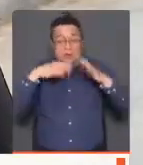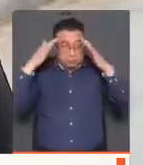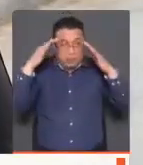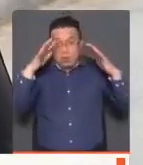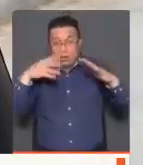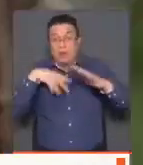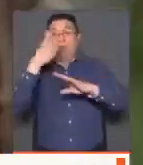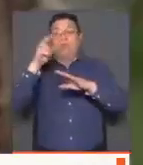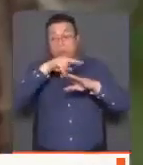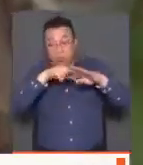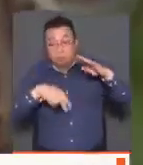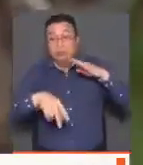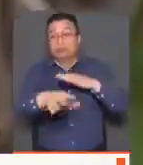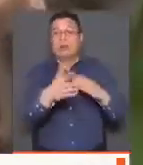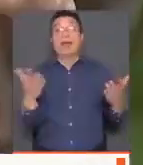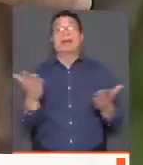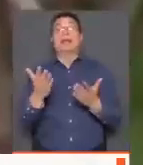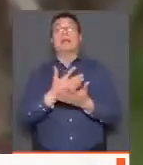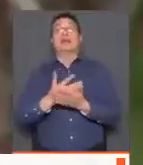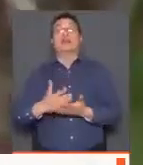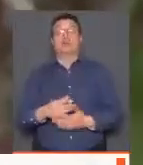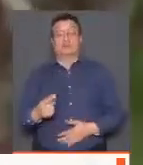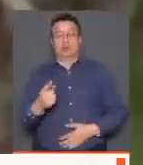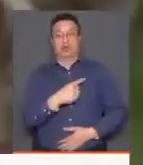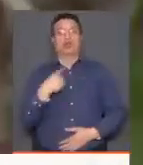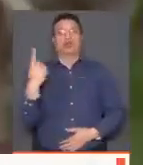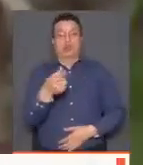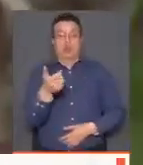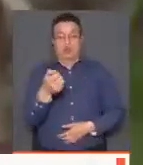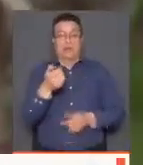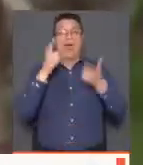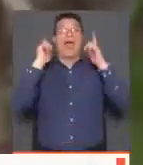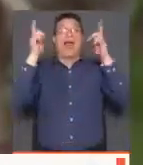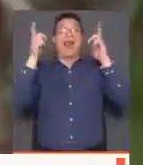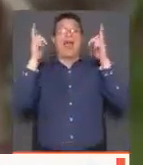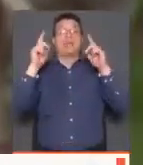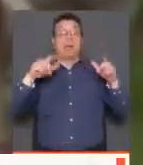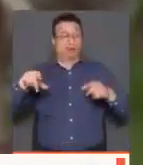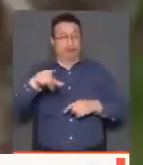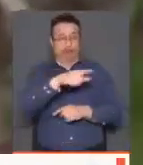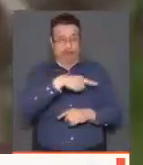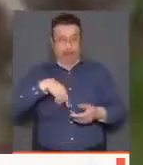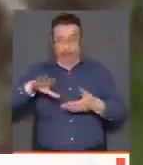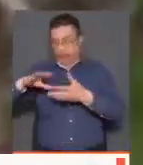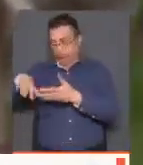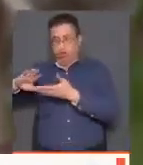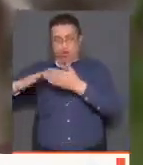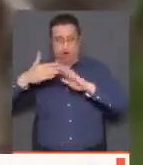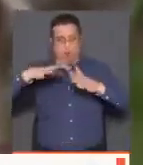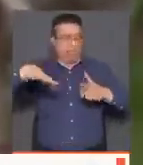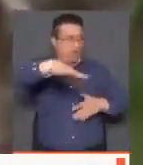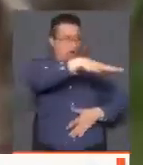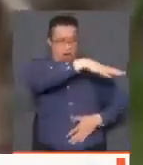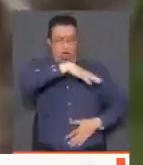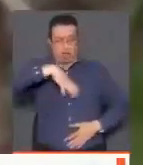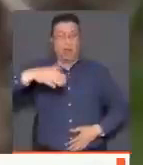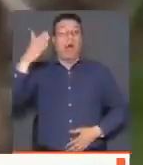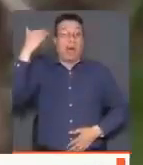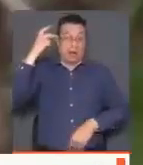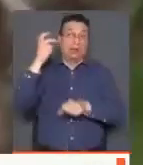bajé a ver lo que había pasado. Todos tenemos alarma comunitaria, las pusimos hace poco por lo mismo, porque hubo otro